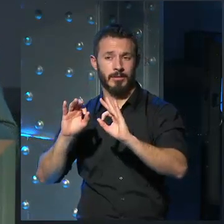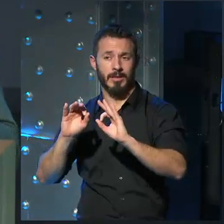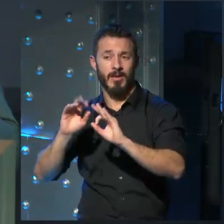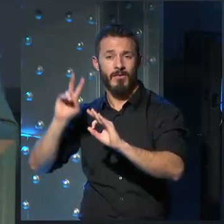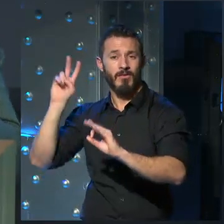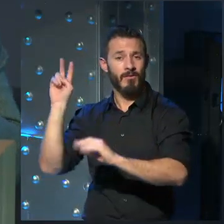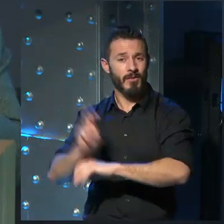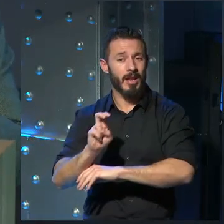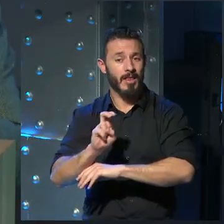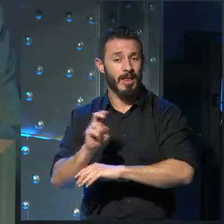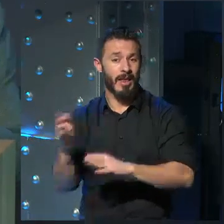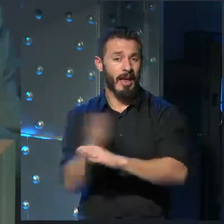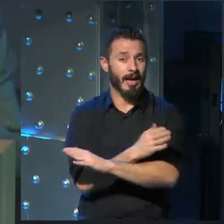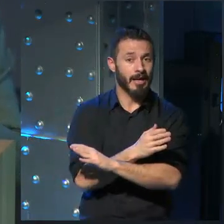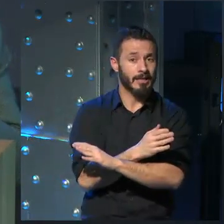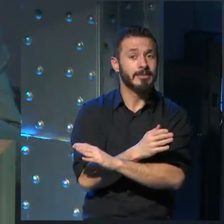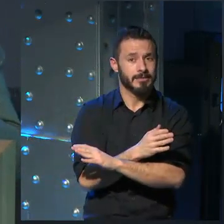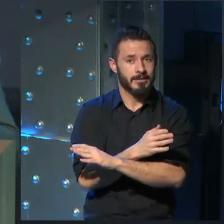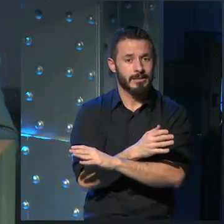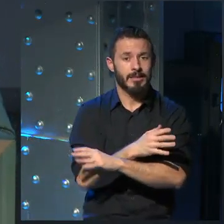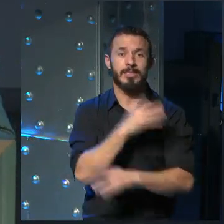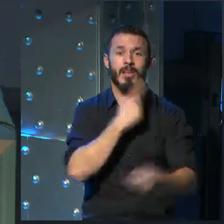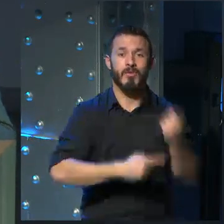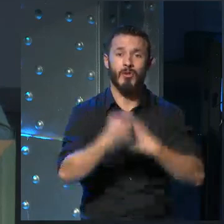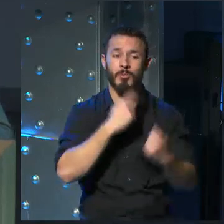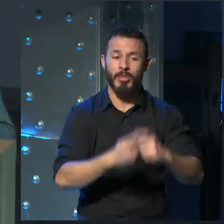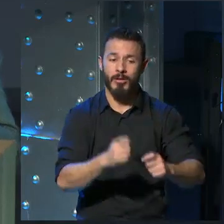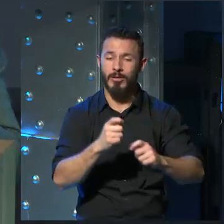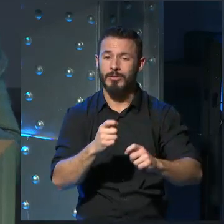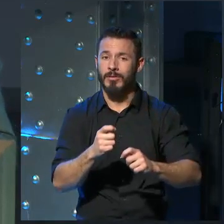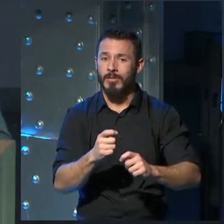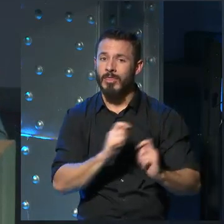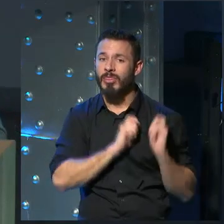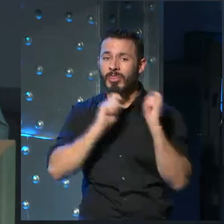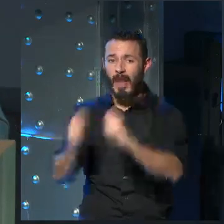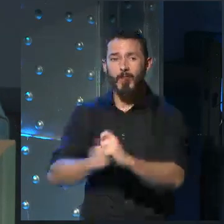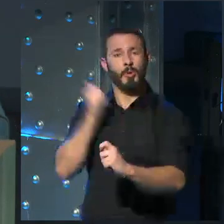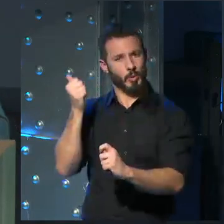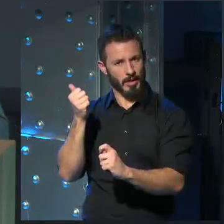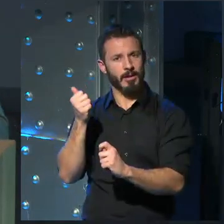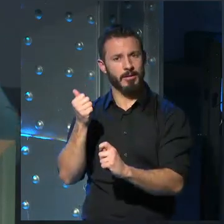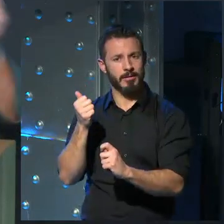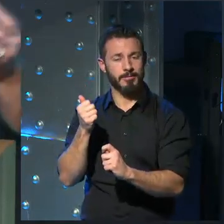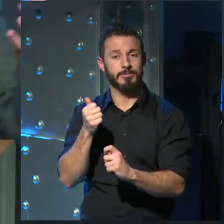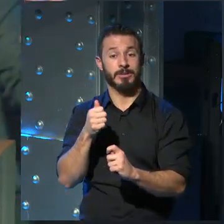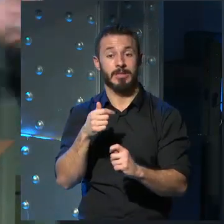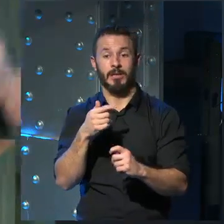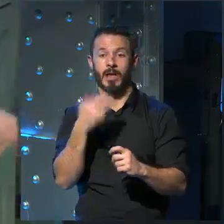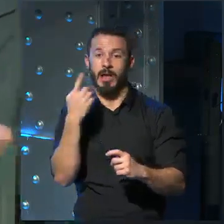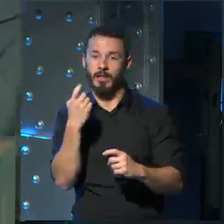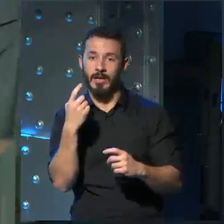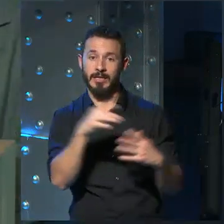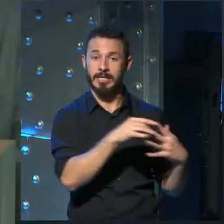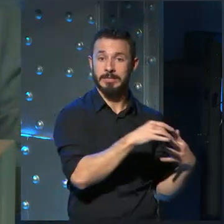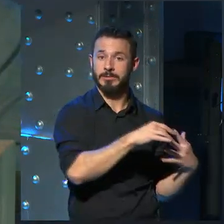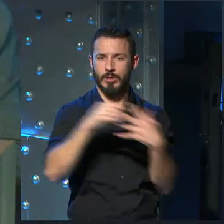parte de las oportunidades que genera toda la información que se pone sobre la mesa. Eso requiere que con un liderazgo fuerte, que espero que el ministro,